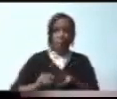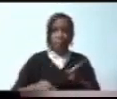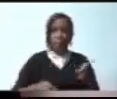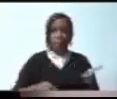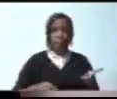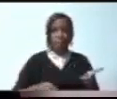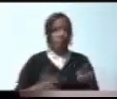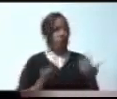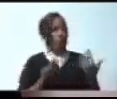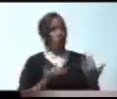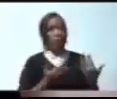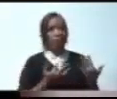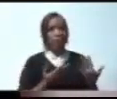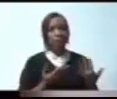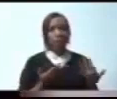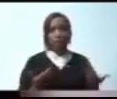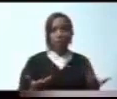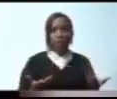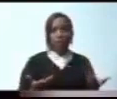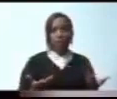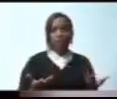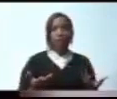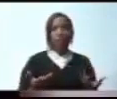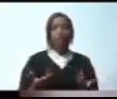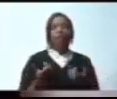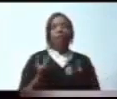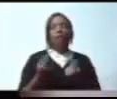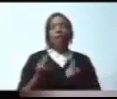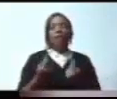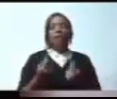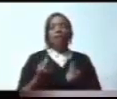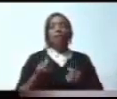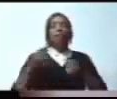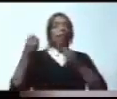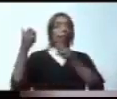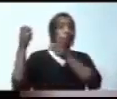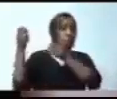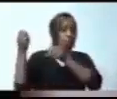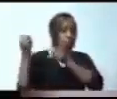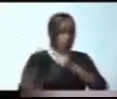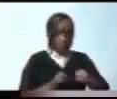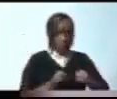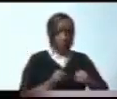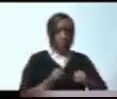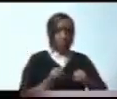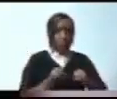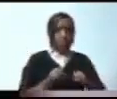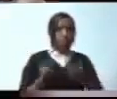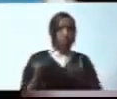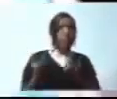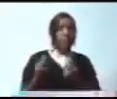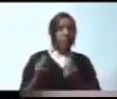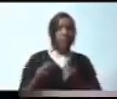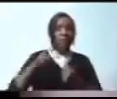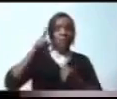sociales, una fundación de la sociedad civil, a responder en este caso y pagarle las 2 primeras quimioterapias.